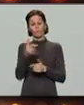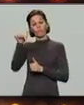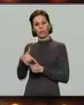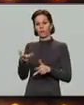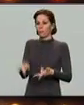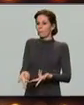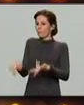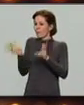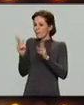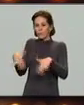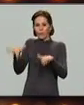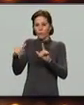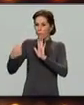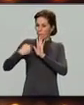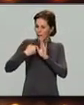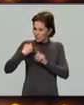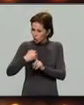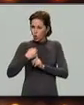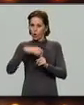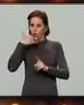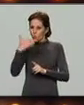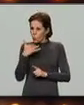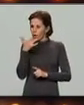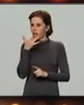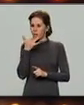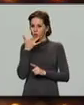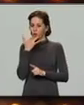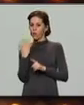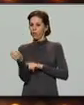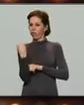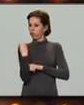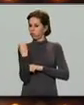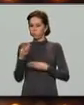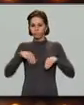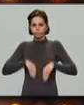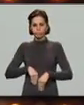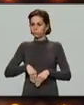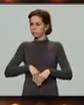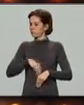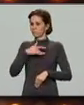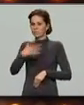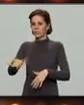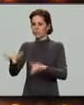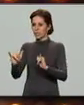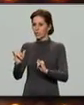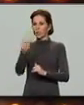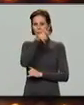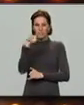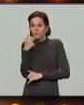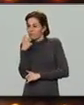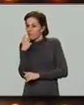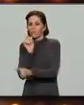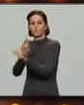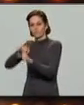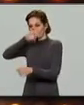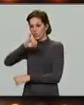aquí, como estamos demostrando, no vamos a permitir ni presiones ni vamos a aceptar inmovilismos,